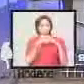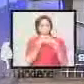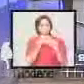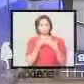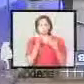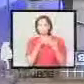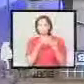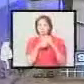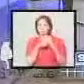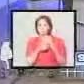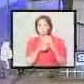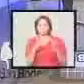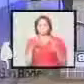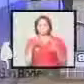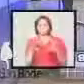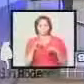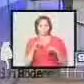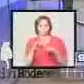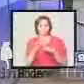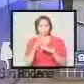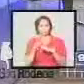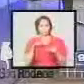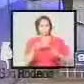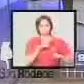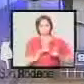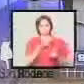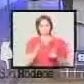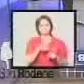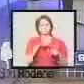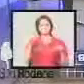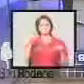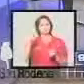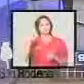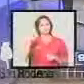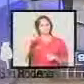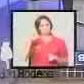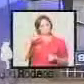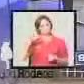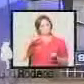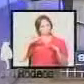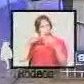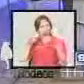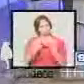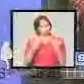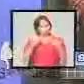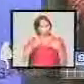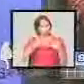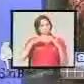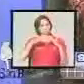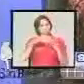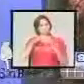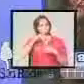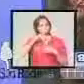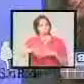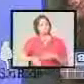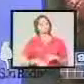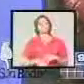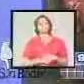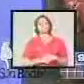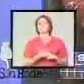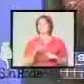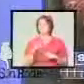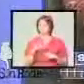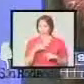de crédito de la banca tradicional. Sin embargo, esas 233 familias hoy cuentan con una vivienda. Así es, con esos